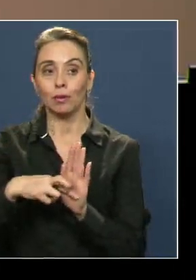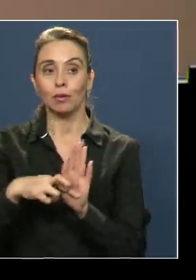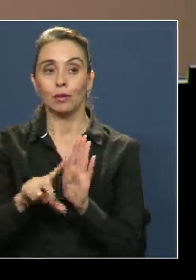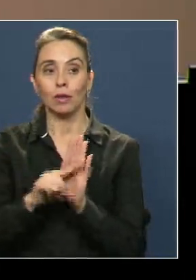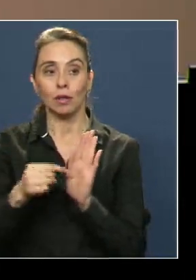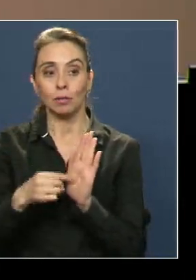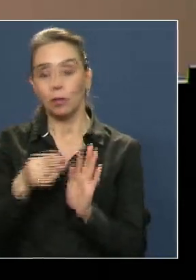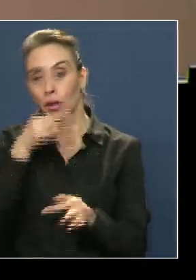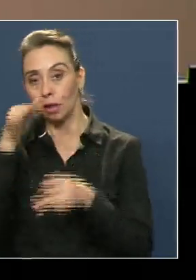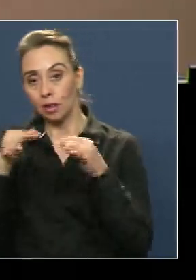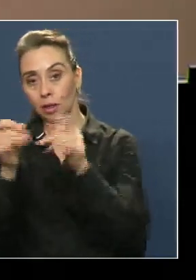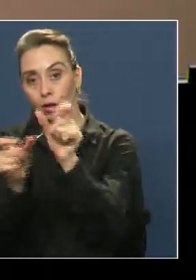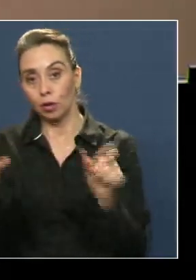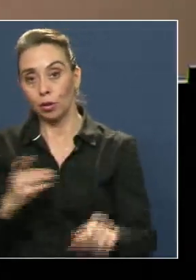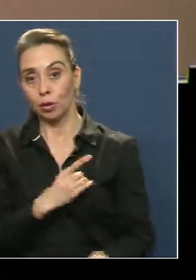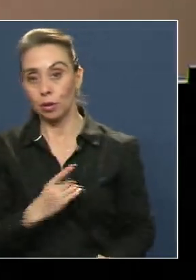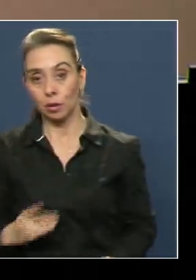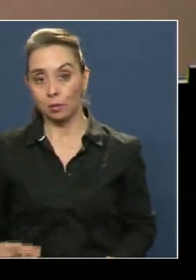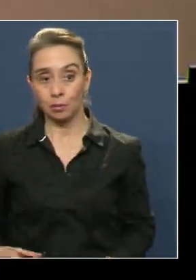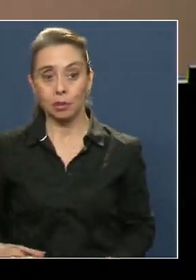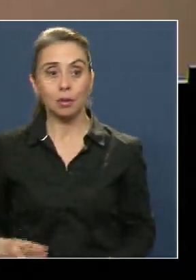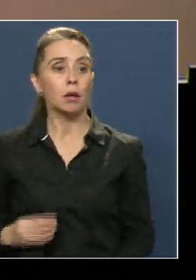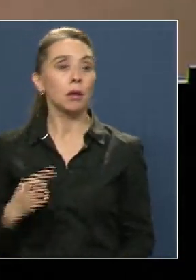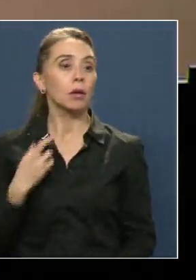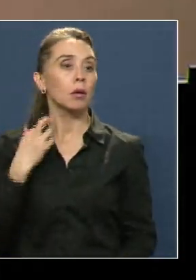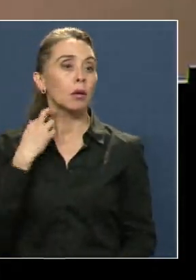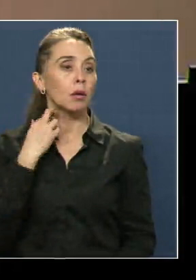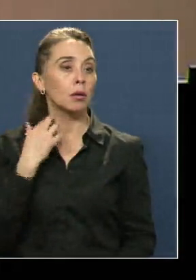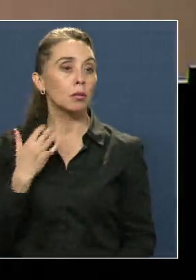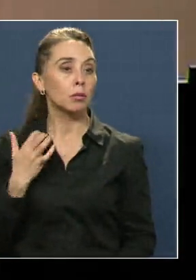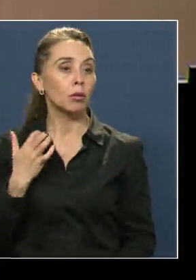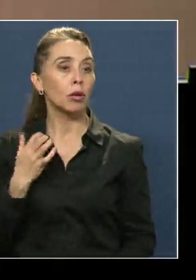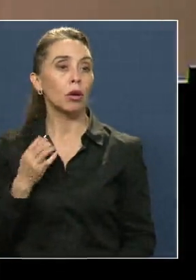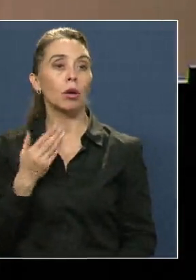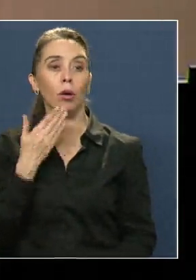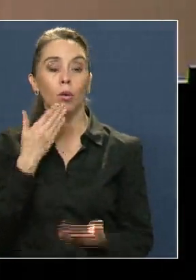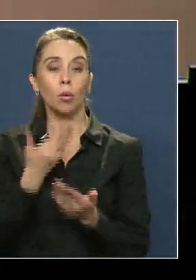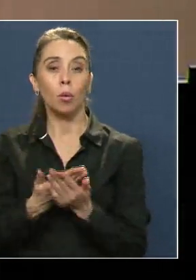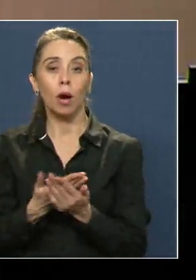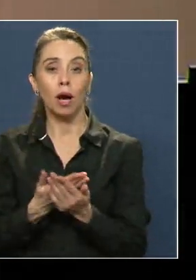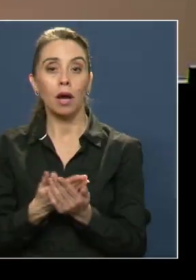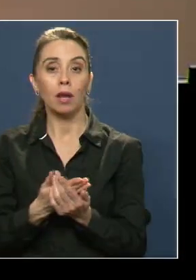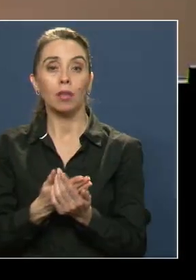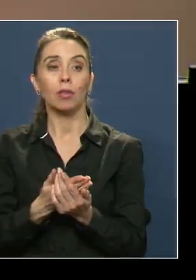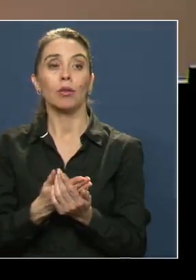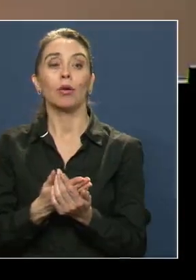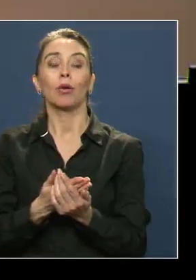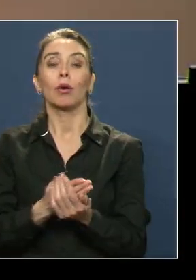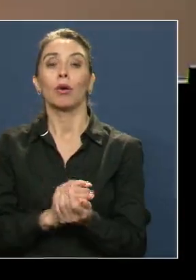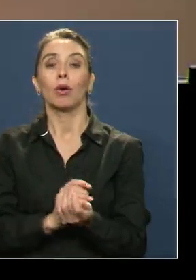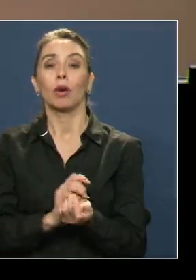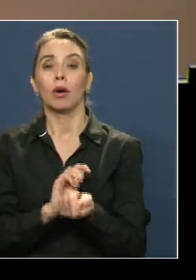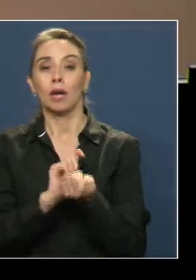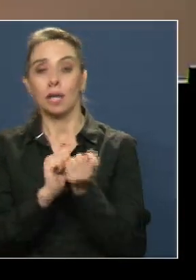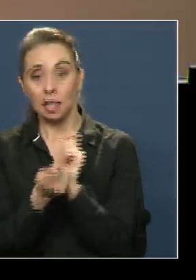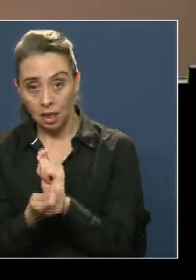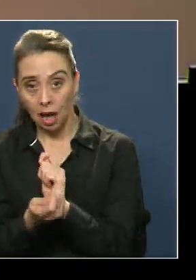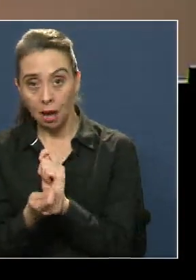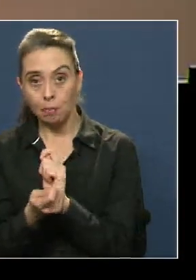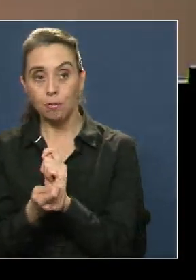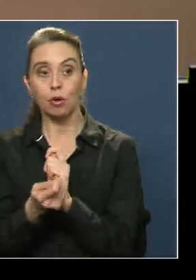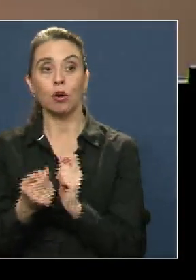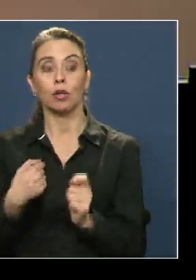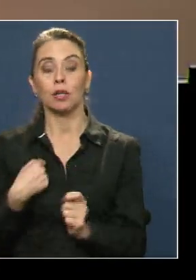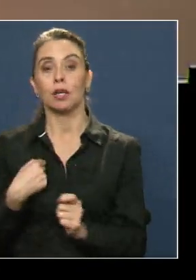dicho los colegas, no solo porque cuando hay cambios a los cuales uno se compromete en esta tarea